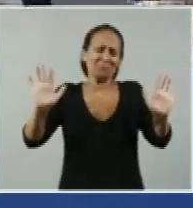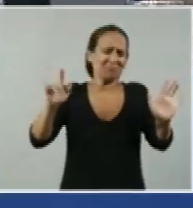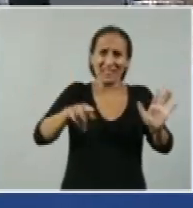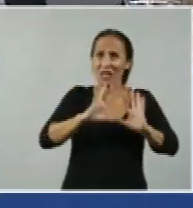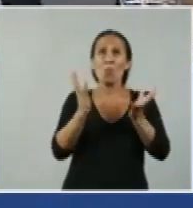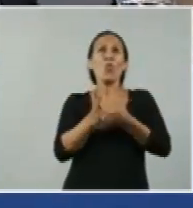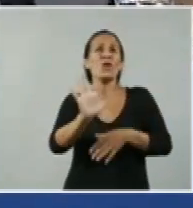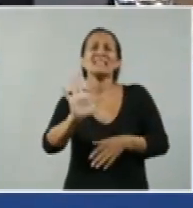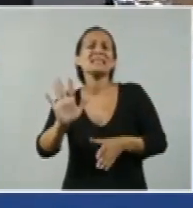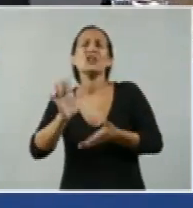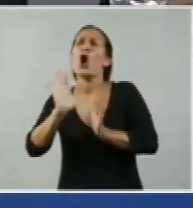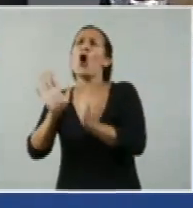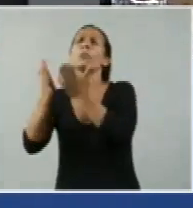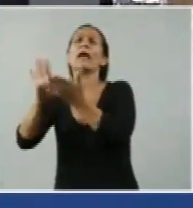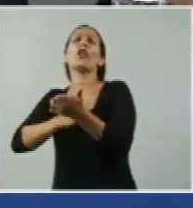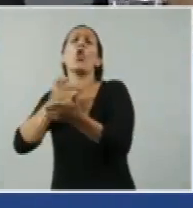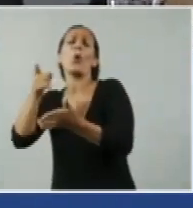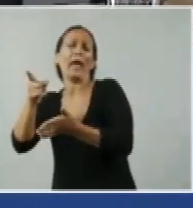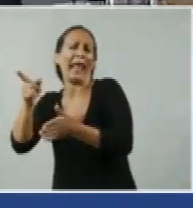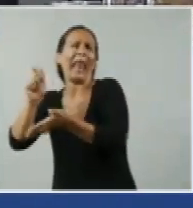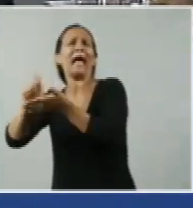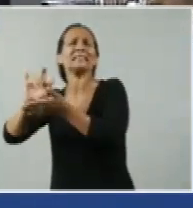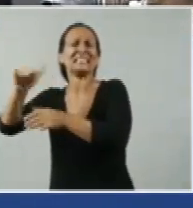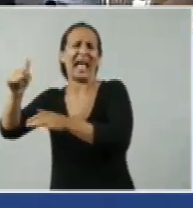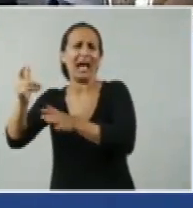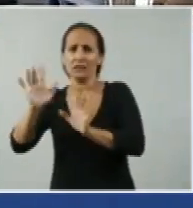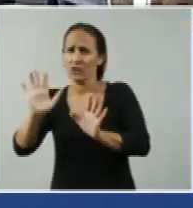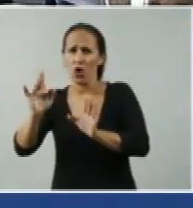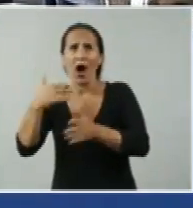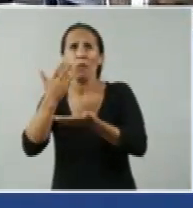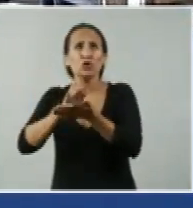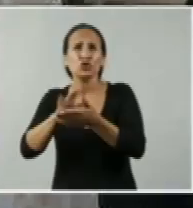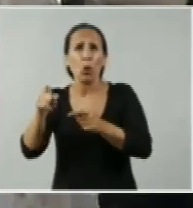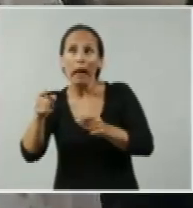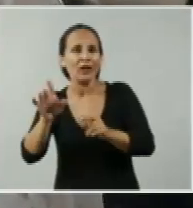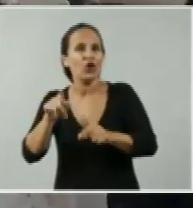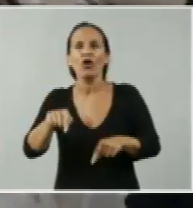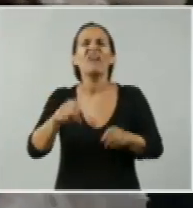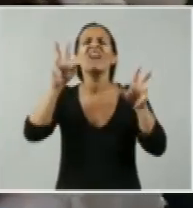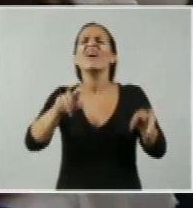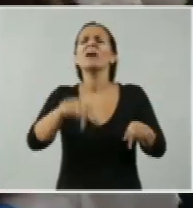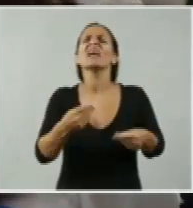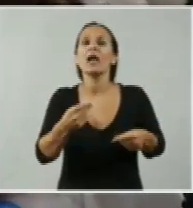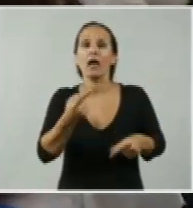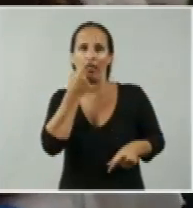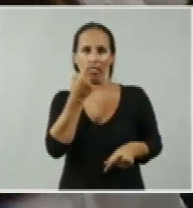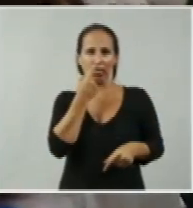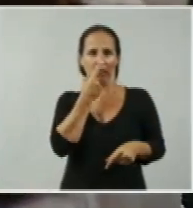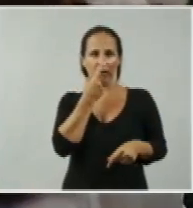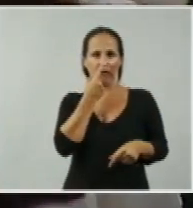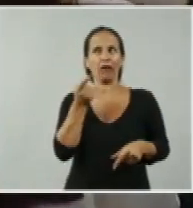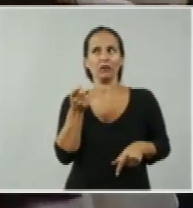Carré. Es un mundo de intereses, querido, de intereses que quieren que unos